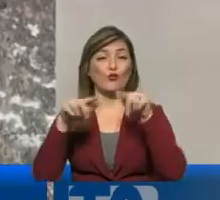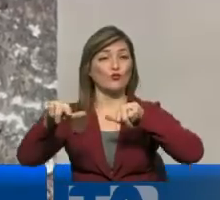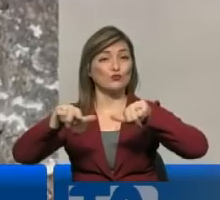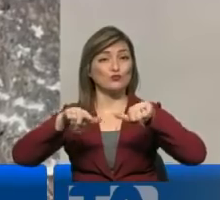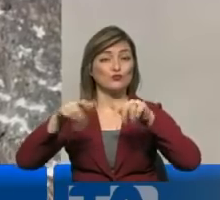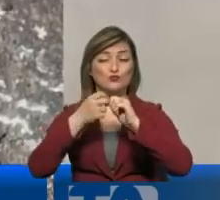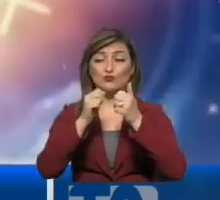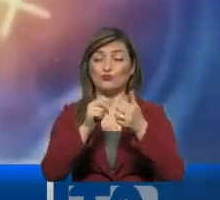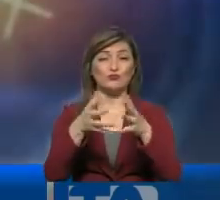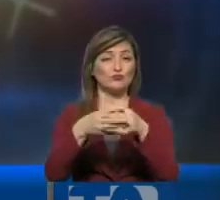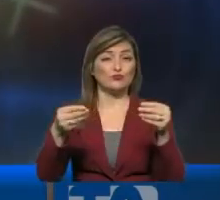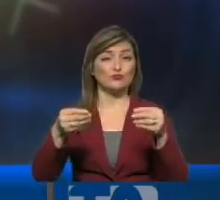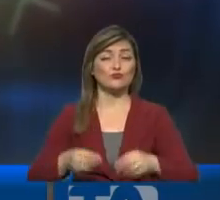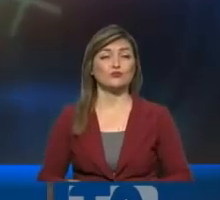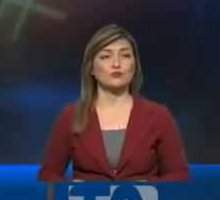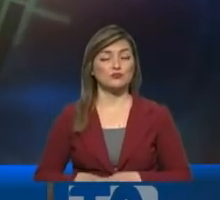y solucione el problema.